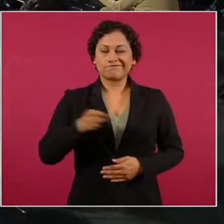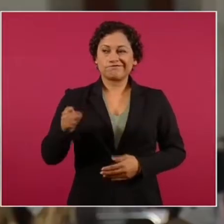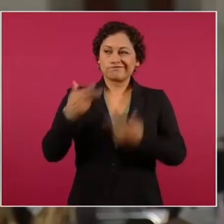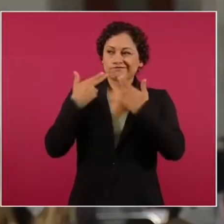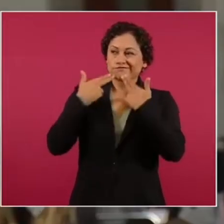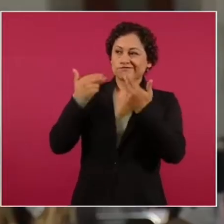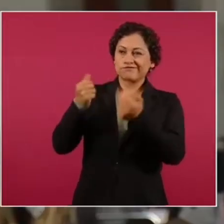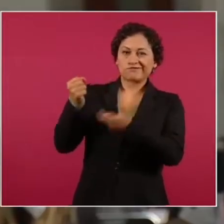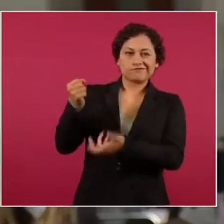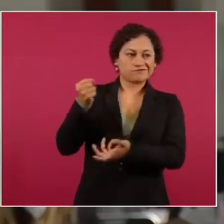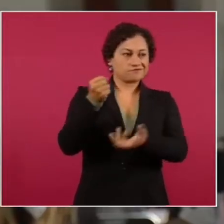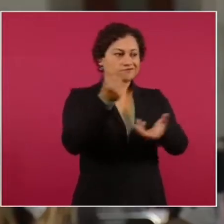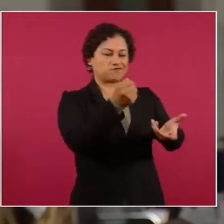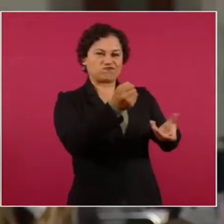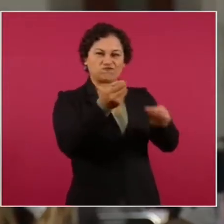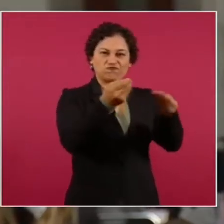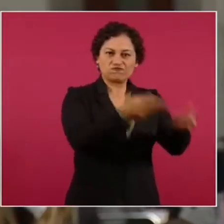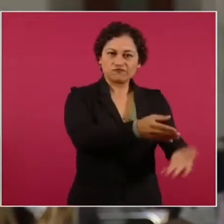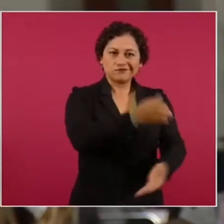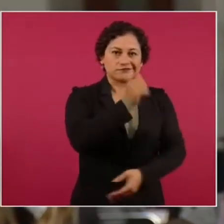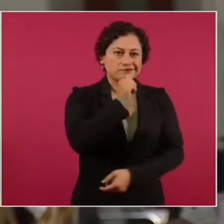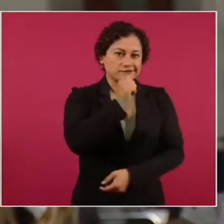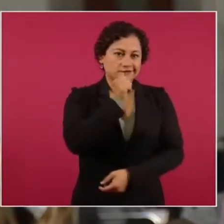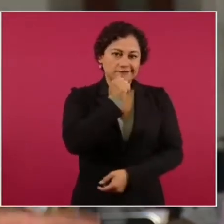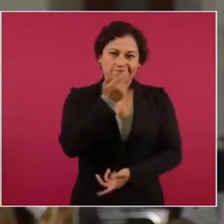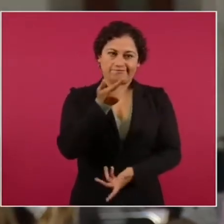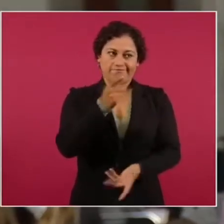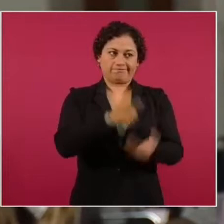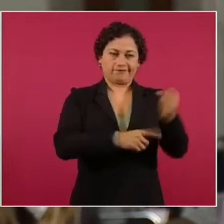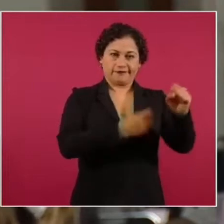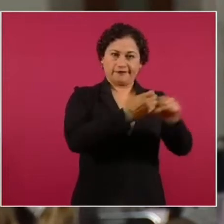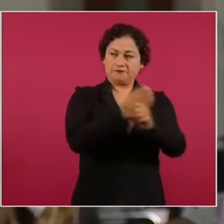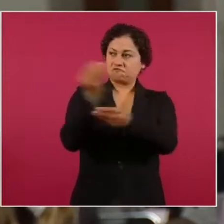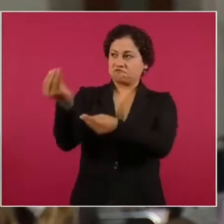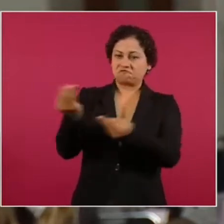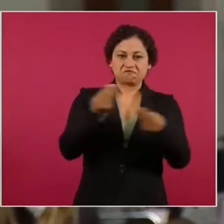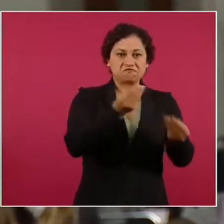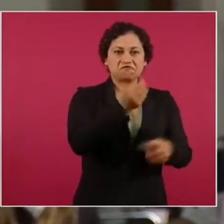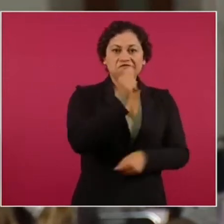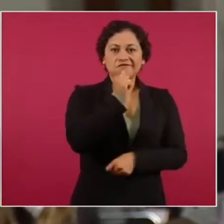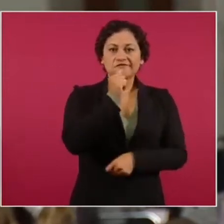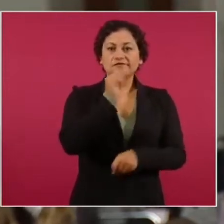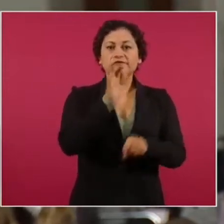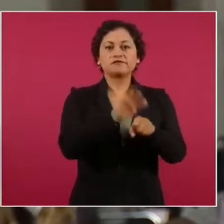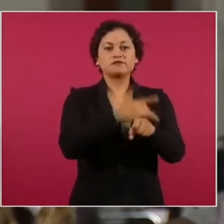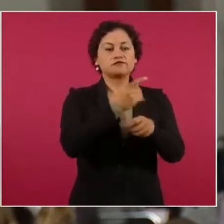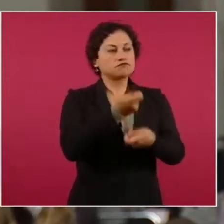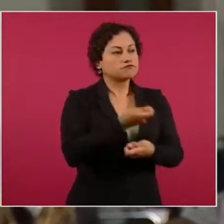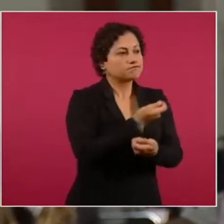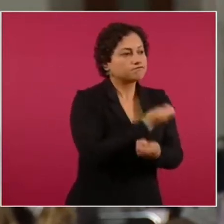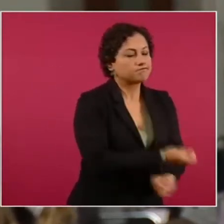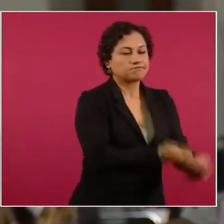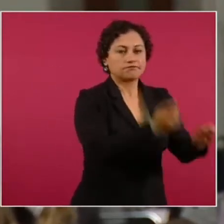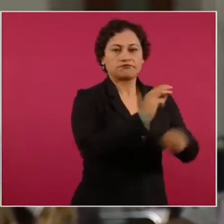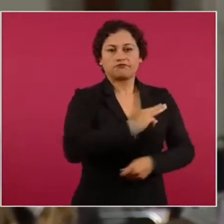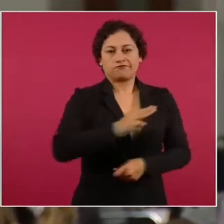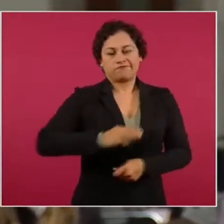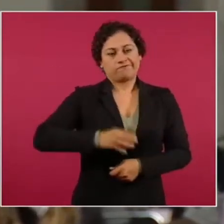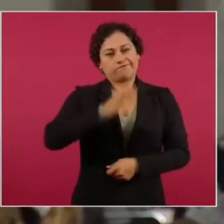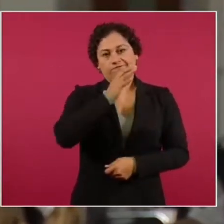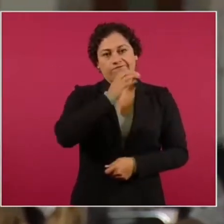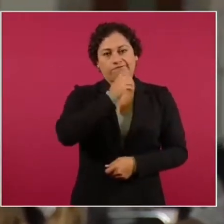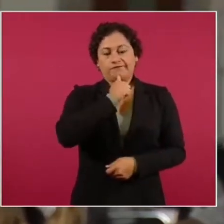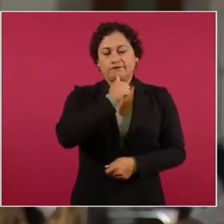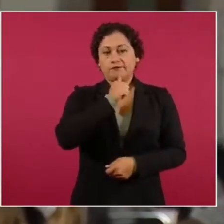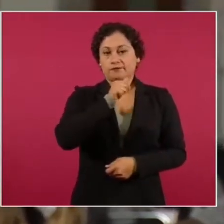podido aterrizar, es decir, los recursos no le han llegado al Estado y por tanto el Estado no se los ha podido entregar a los municipios. Y mire, presidente, a